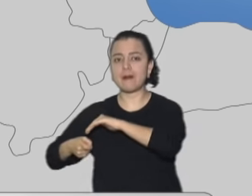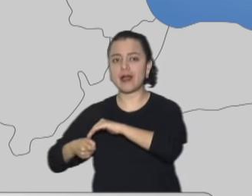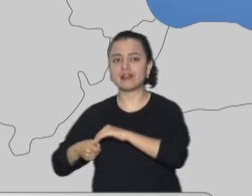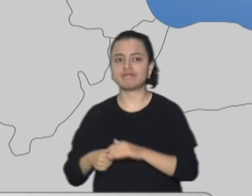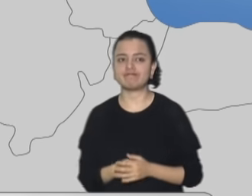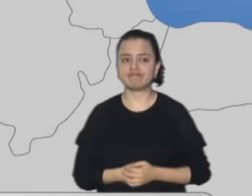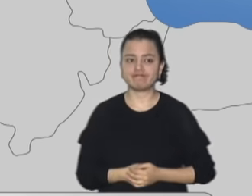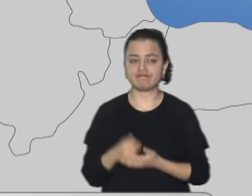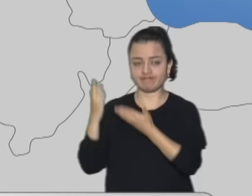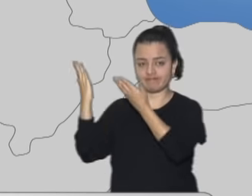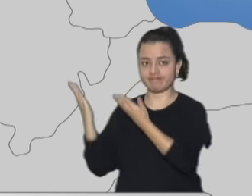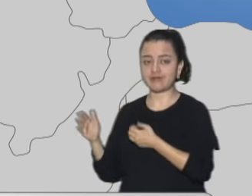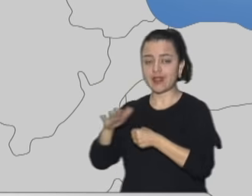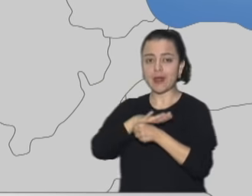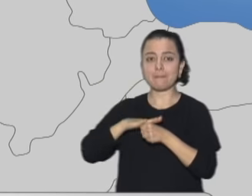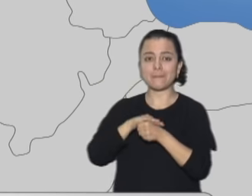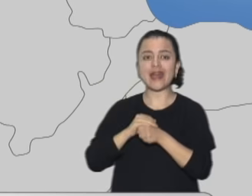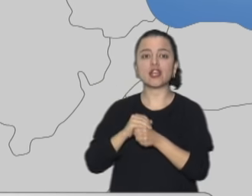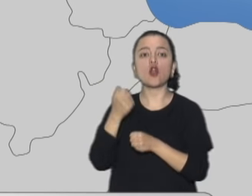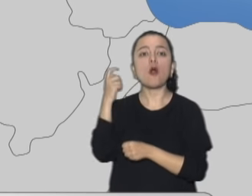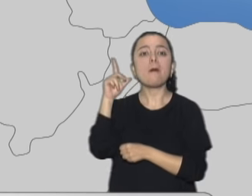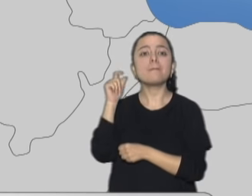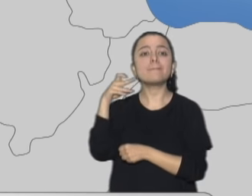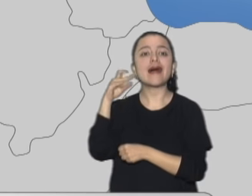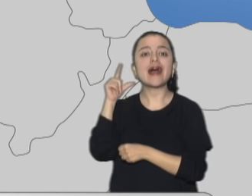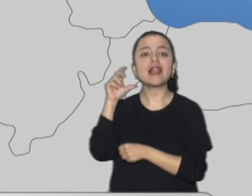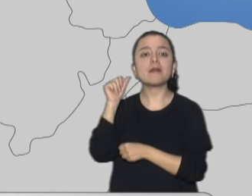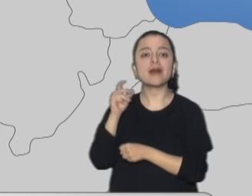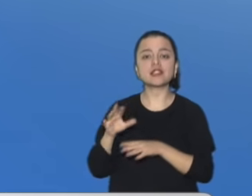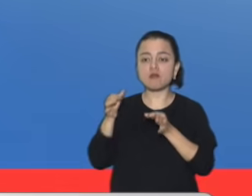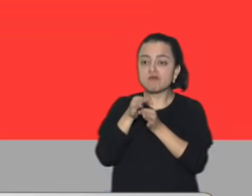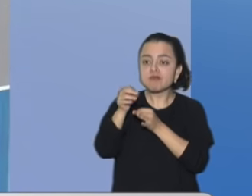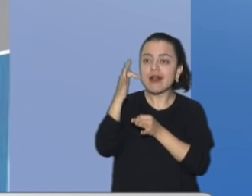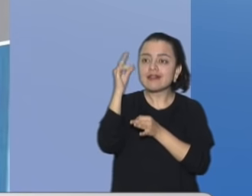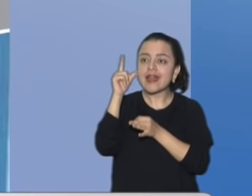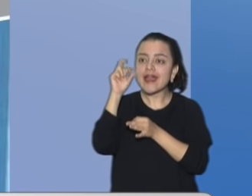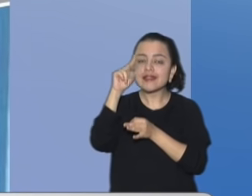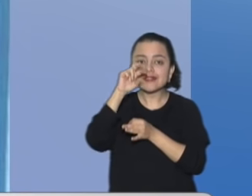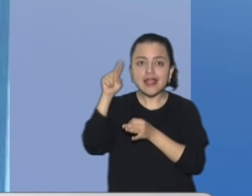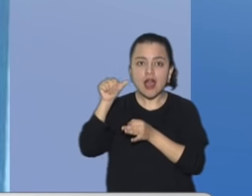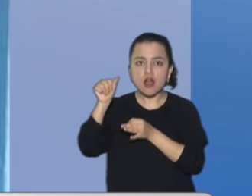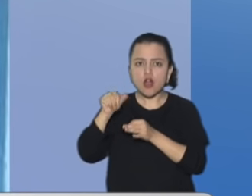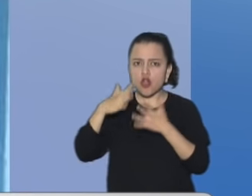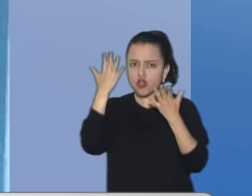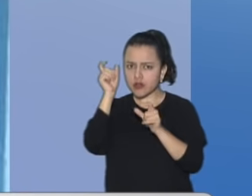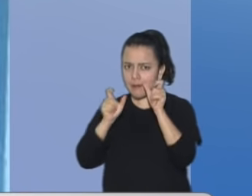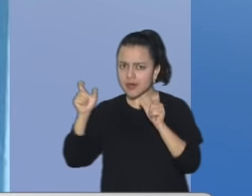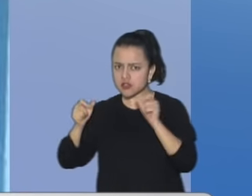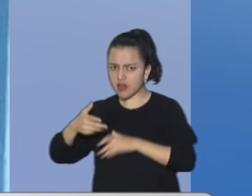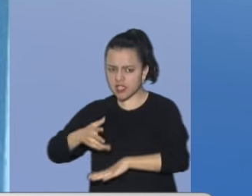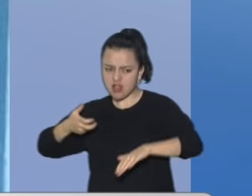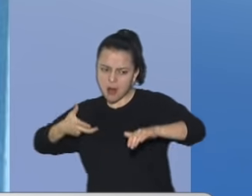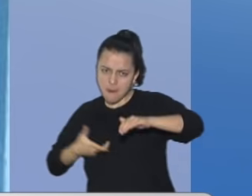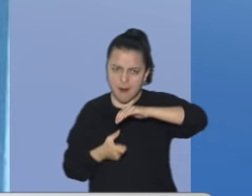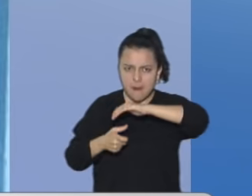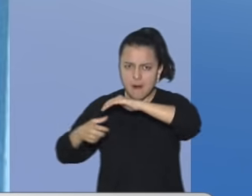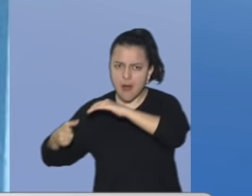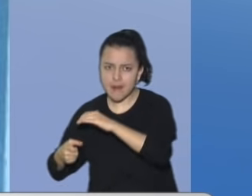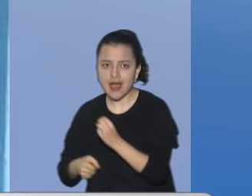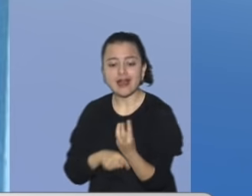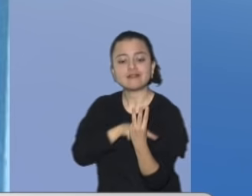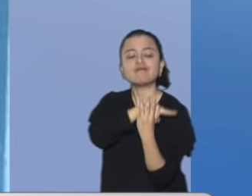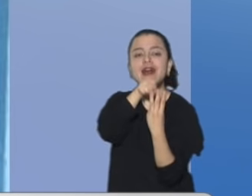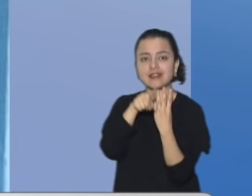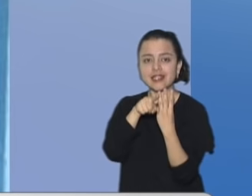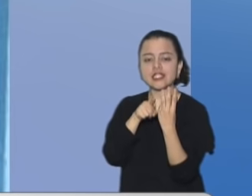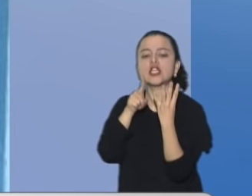masacre ocurrió en el barrio Las Palmas del municipio de Tarazá, bajo Cauca antioqueño, en donde sicarios armados asesinaron a 3 hombres y uno más quedó